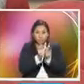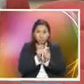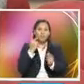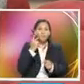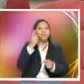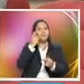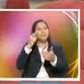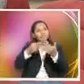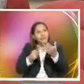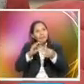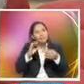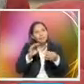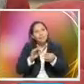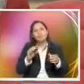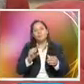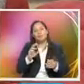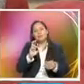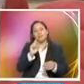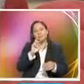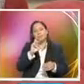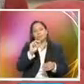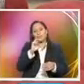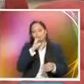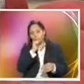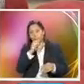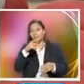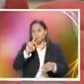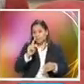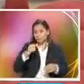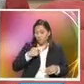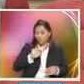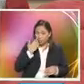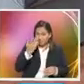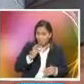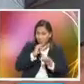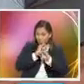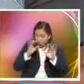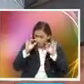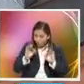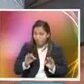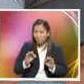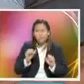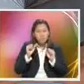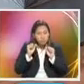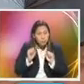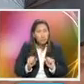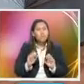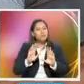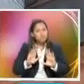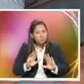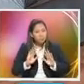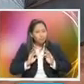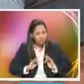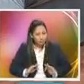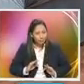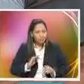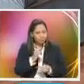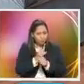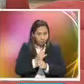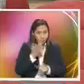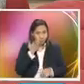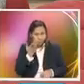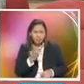decir estas son todo mis propuestas. Todo lo que quieren, ¿no? Claro. Exacto. Sí. Pero si queremos informarnos con más detenimiento y más en lo